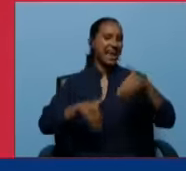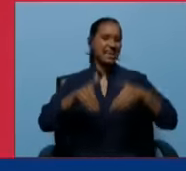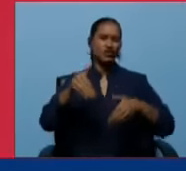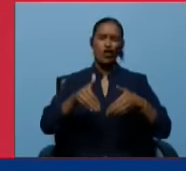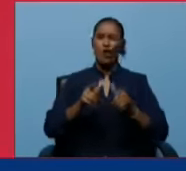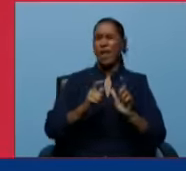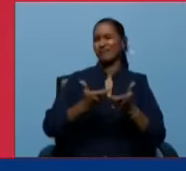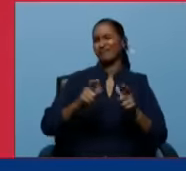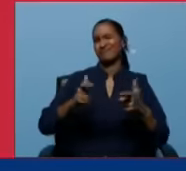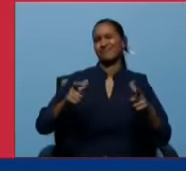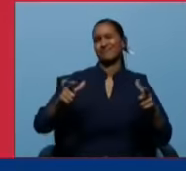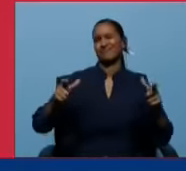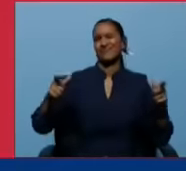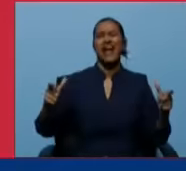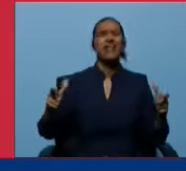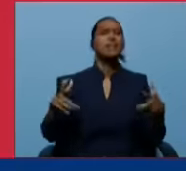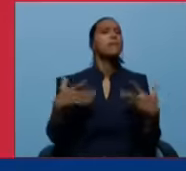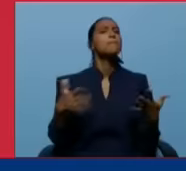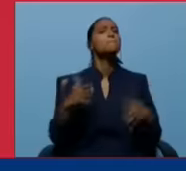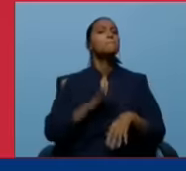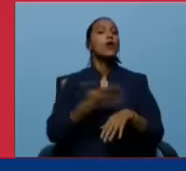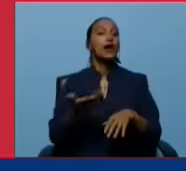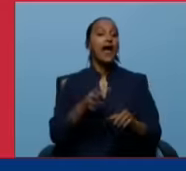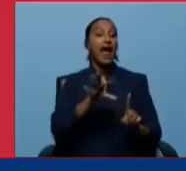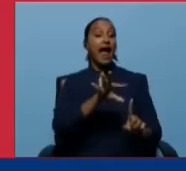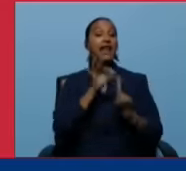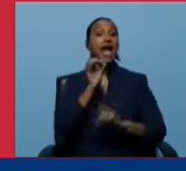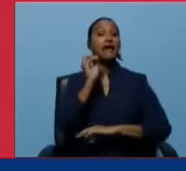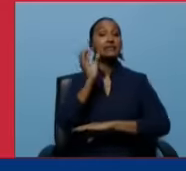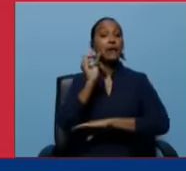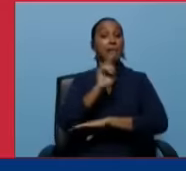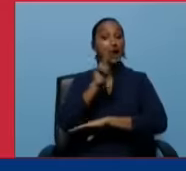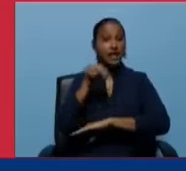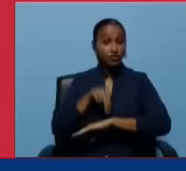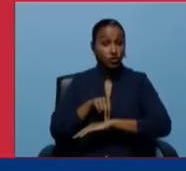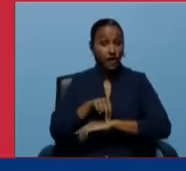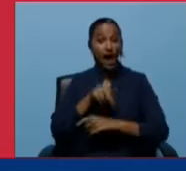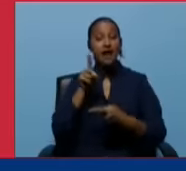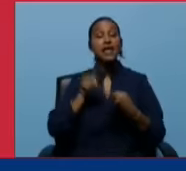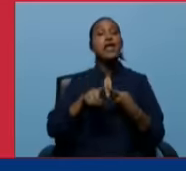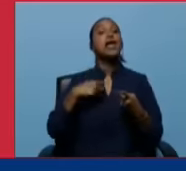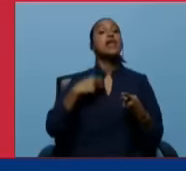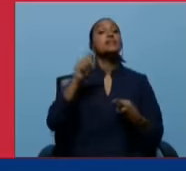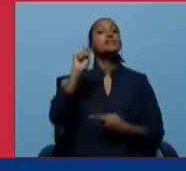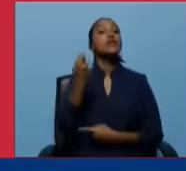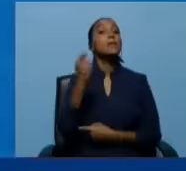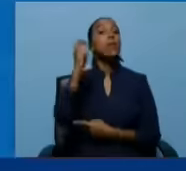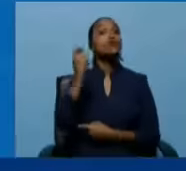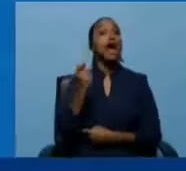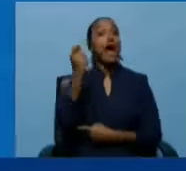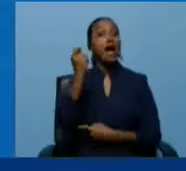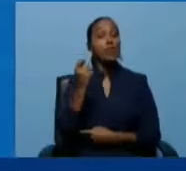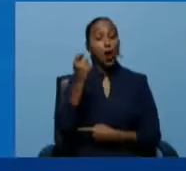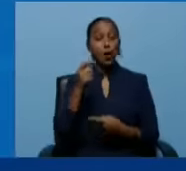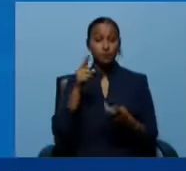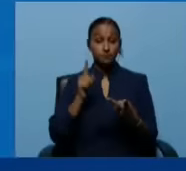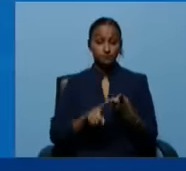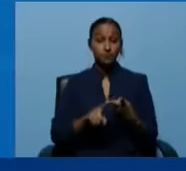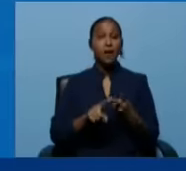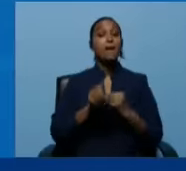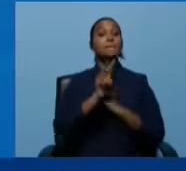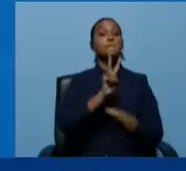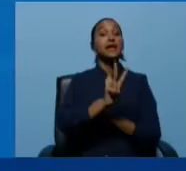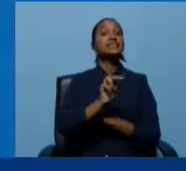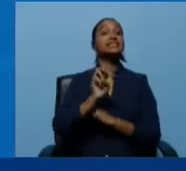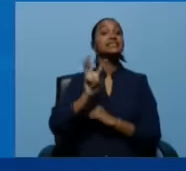elección. Porque se tiene que elegir la Asamblea Nacional, diputados y diputadas, se tienen que elegir los 23